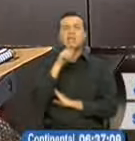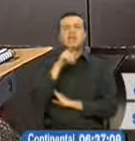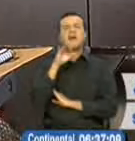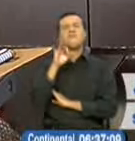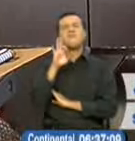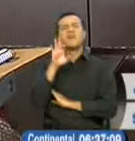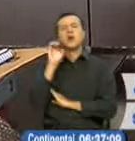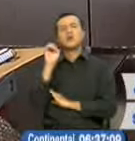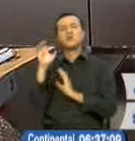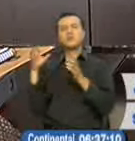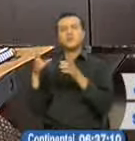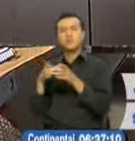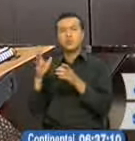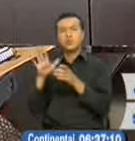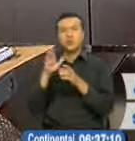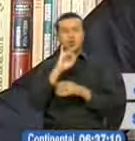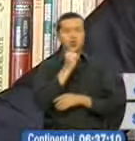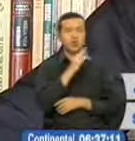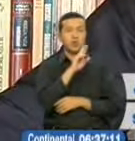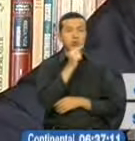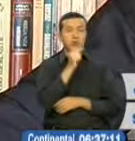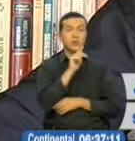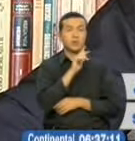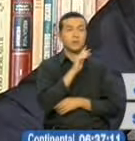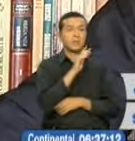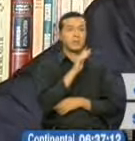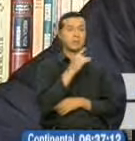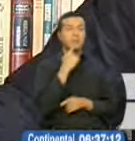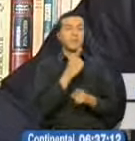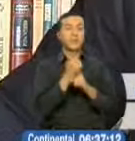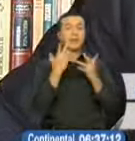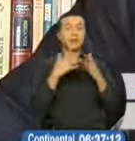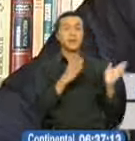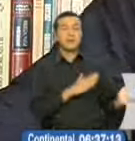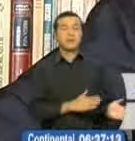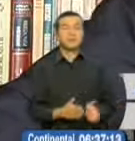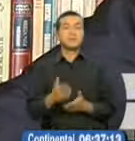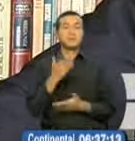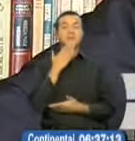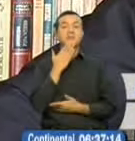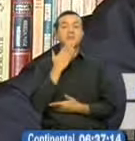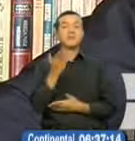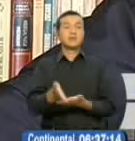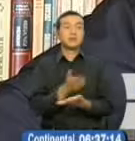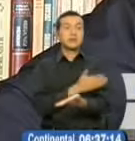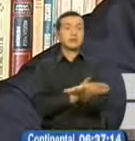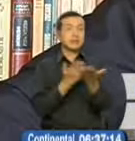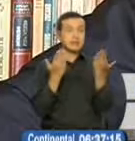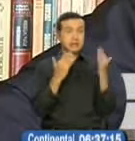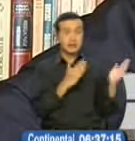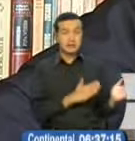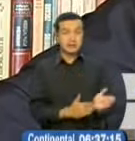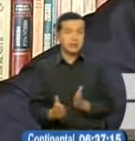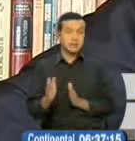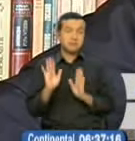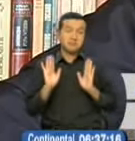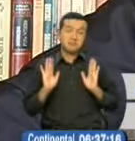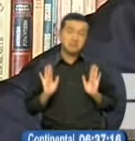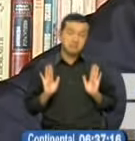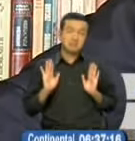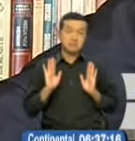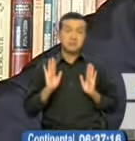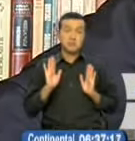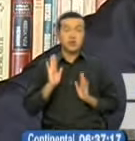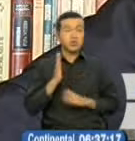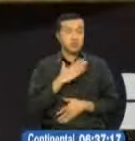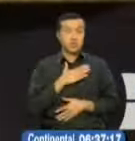el expresidente del Tribunal Supremo, Jorge Acosta. No esperé que tengan tanta resonancia que la han tenido, ¿no? Pero no. Me ratifico